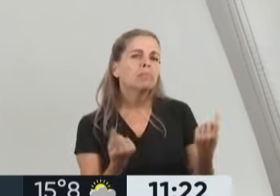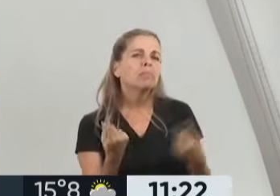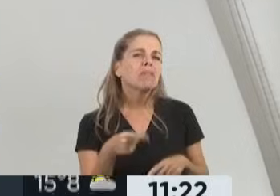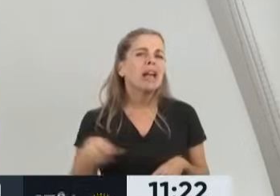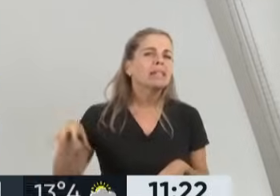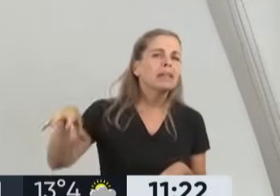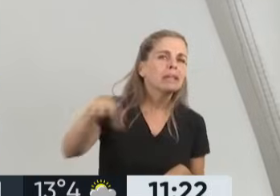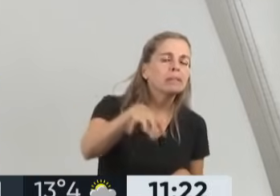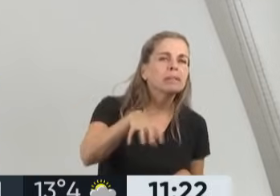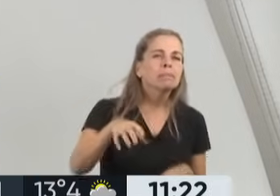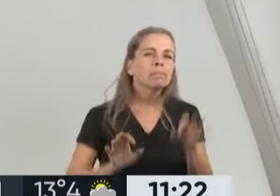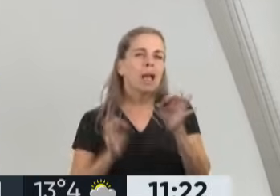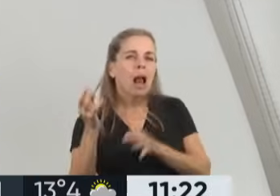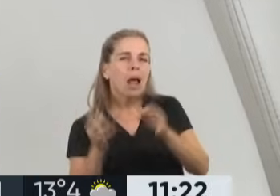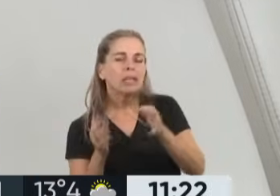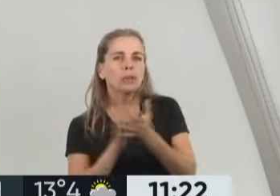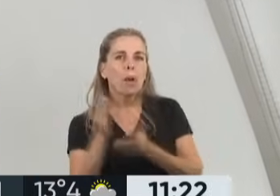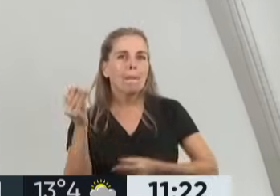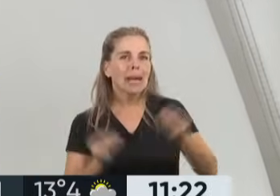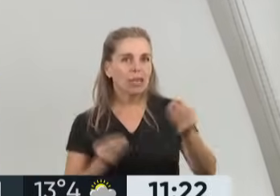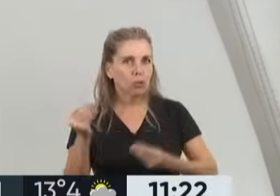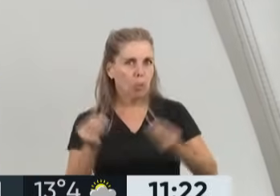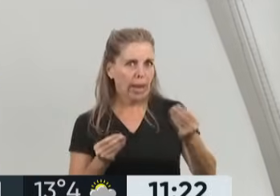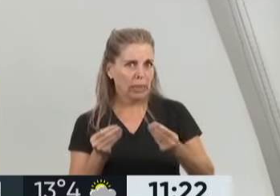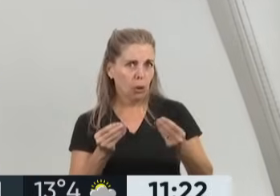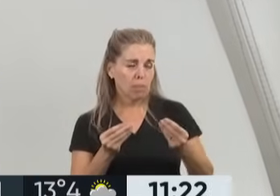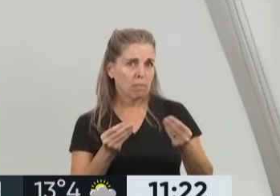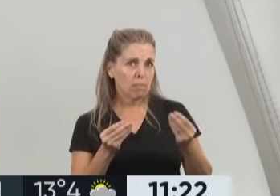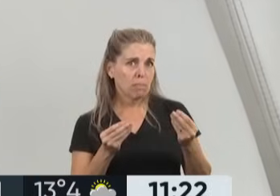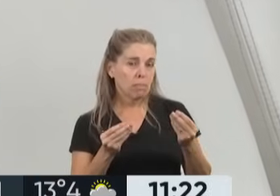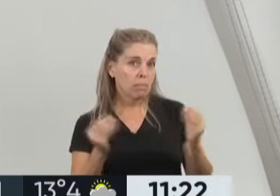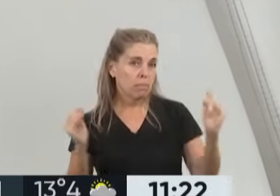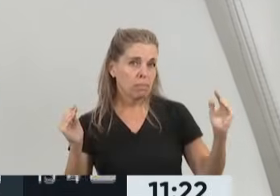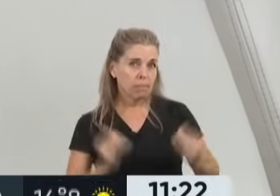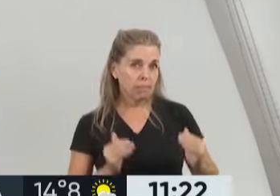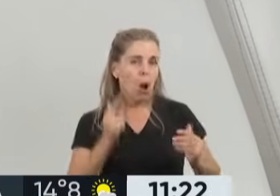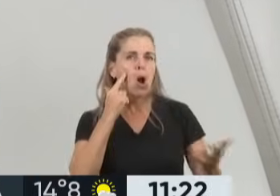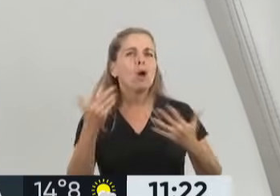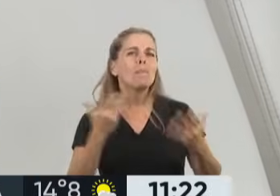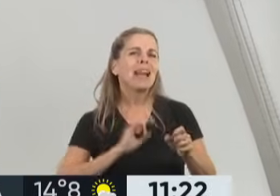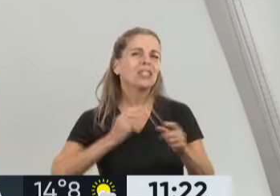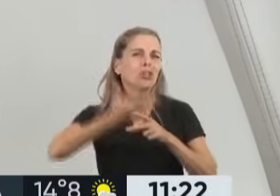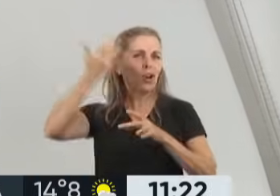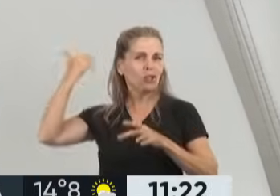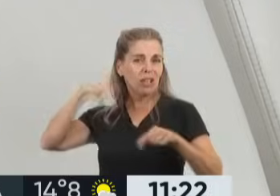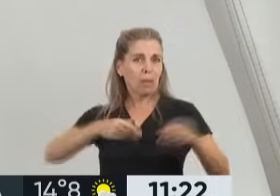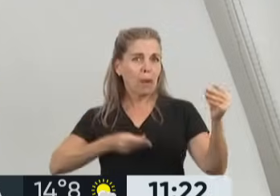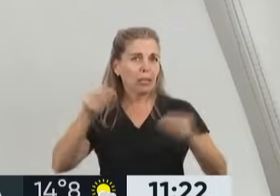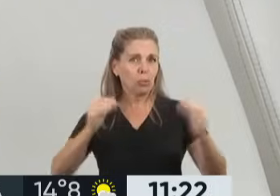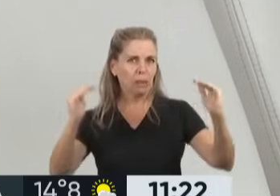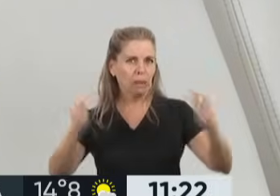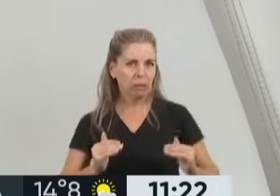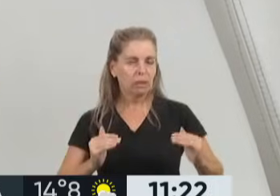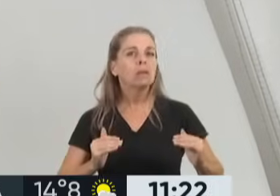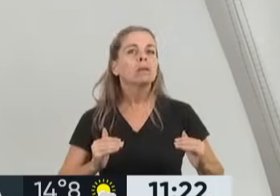sectores, ¿sí?, de que el presupuesto destinado a las universidades es el más bajo de la historia, quería preguntarte cómo se